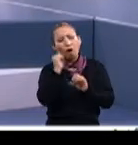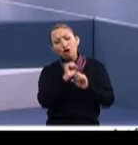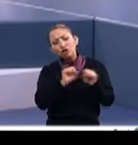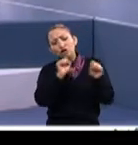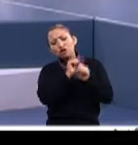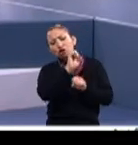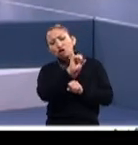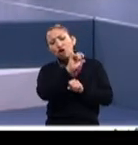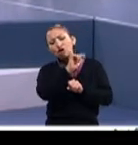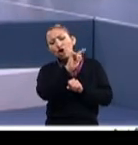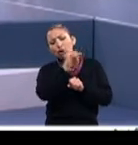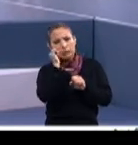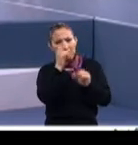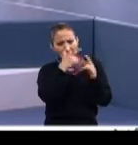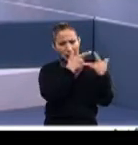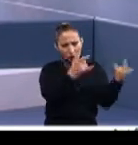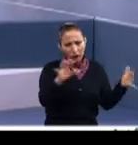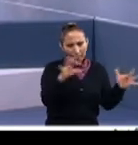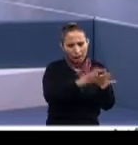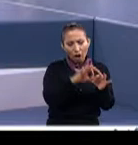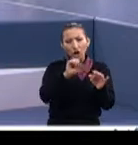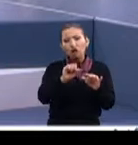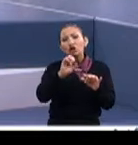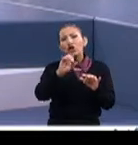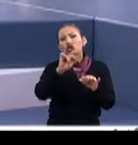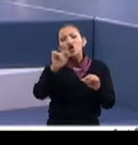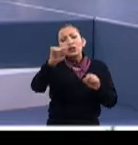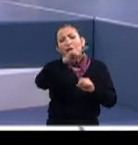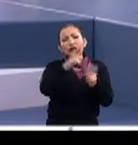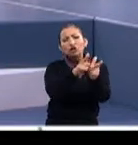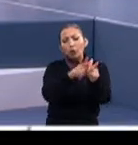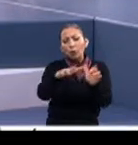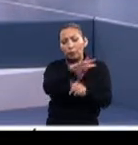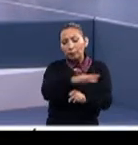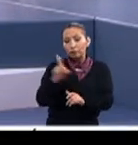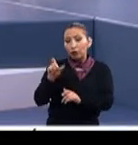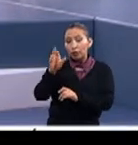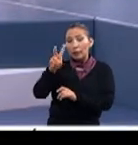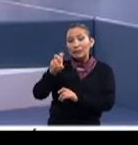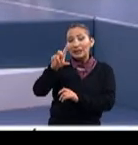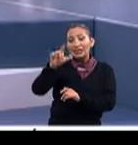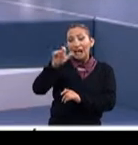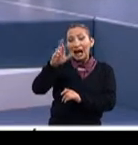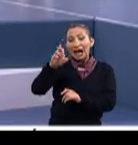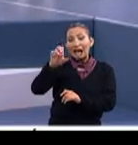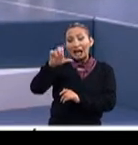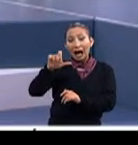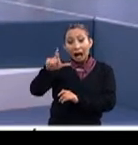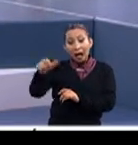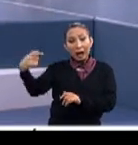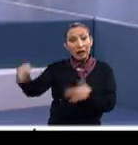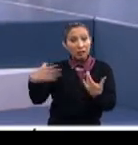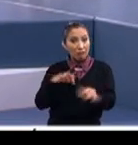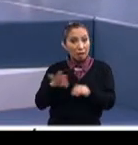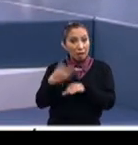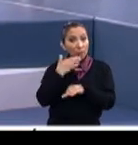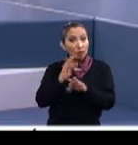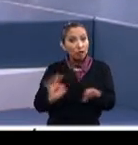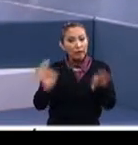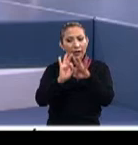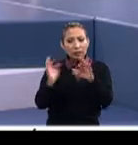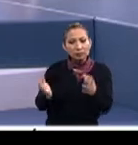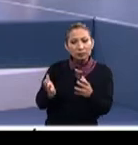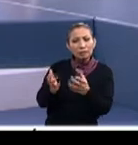sociología, siempre apelando a la historia, pero desde el punto de vista de la sociología. El doctor Javier Villarreal, quien también ha hecho una labor importantísima